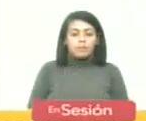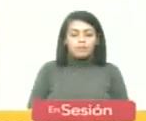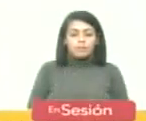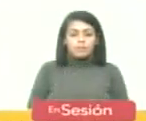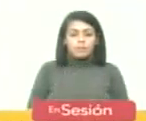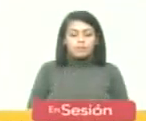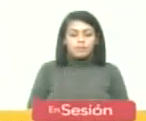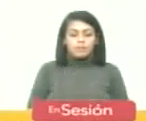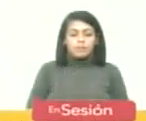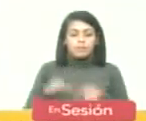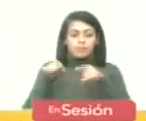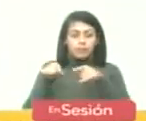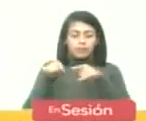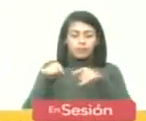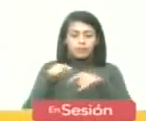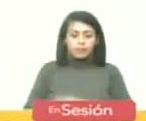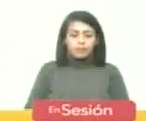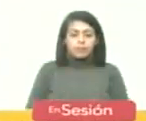Este que está aquí,